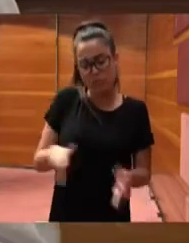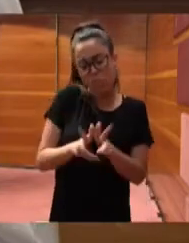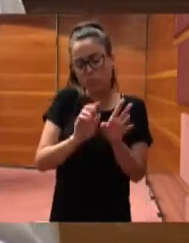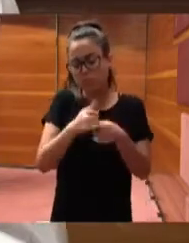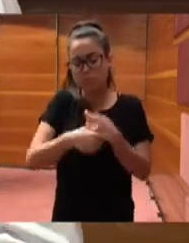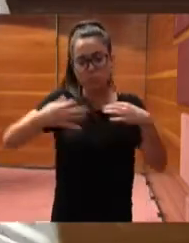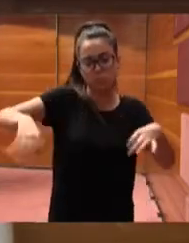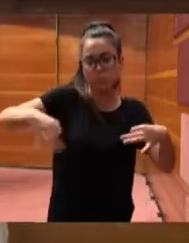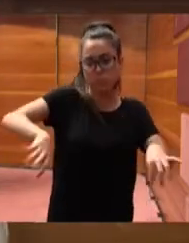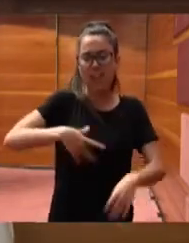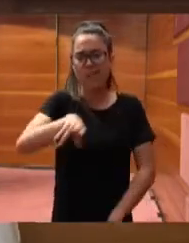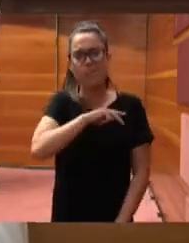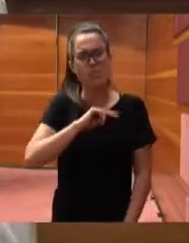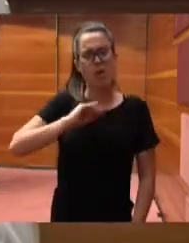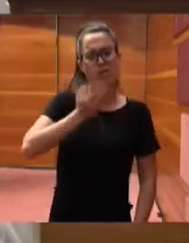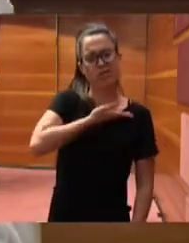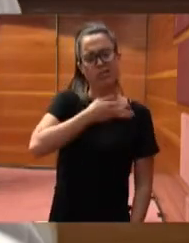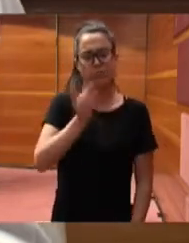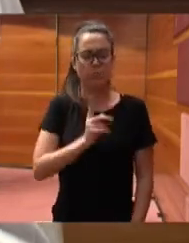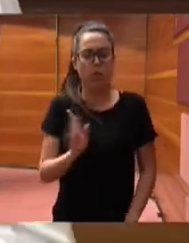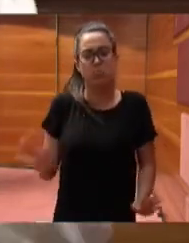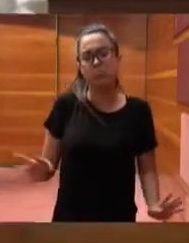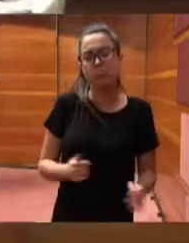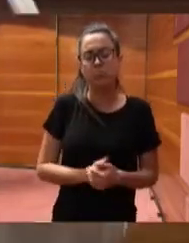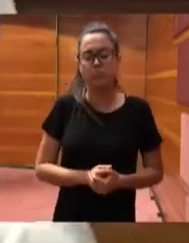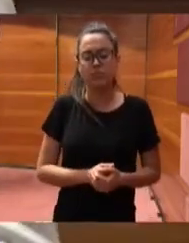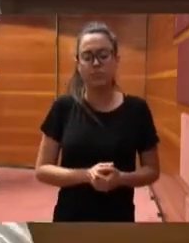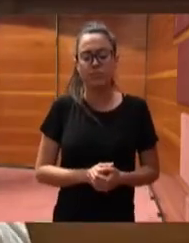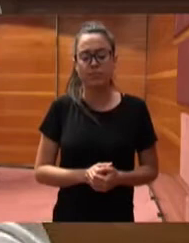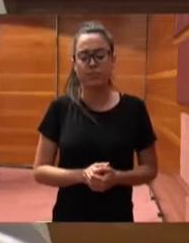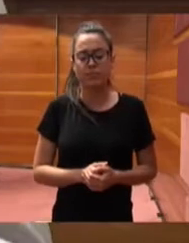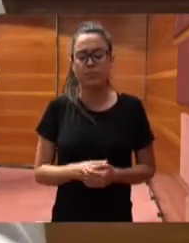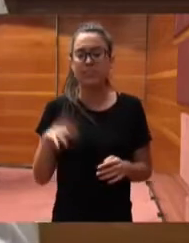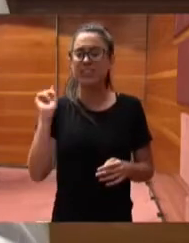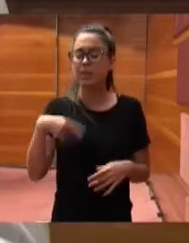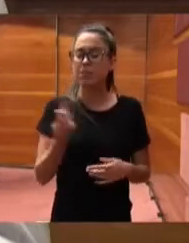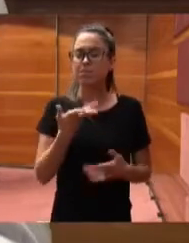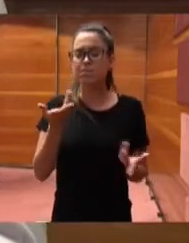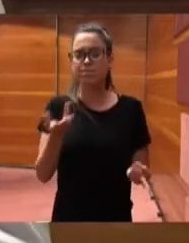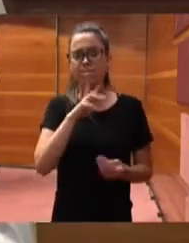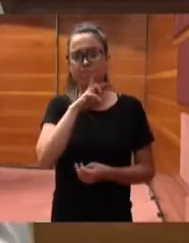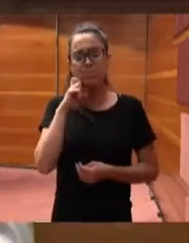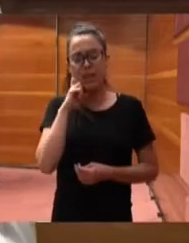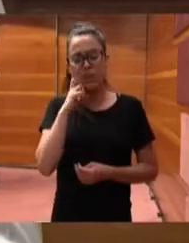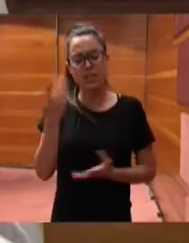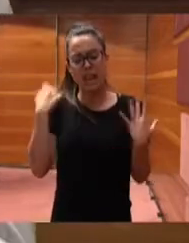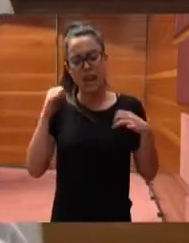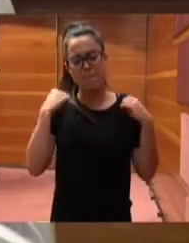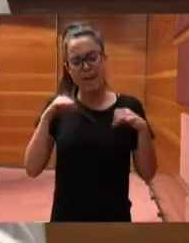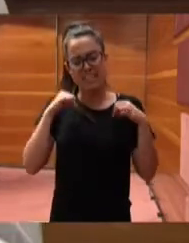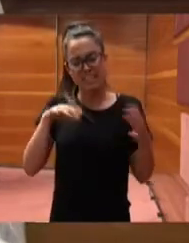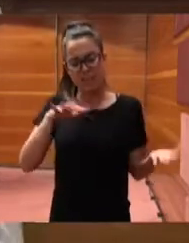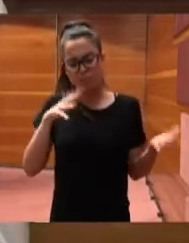estamos imbuyendo en valores y esos valores, aparte de enunciarlos, que es fácil, se transmite en la práctica, se